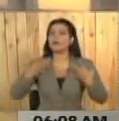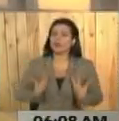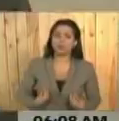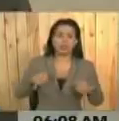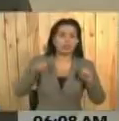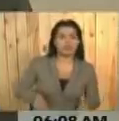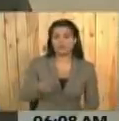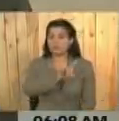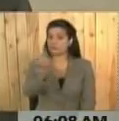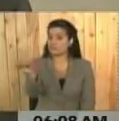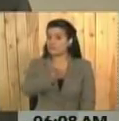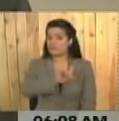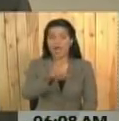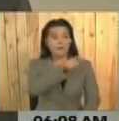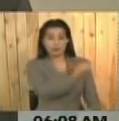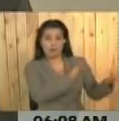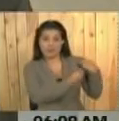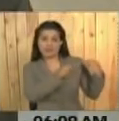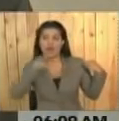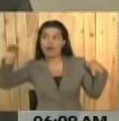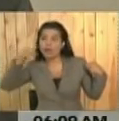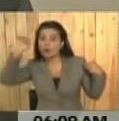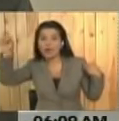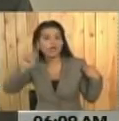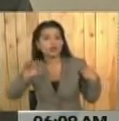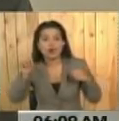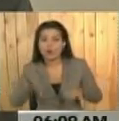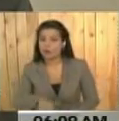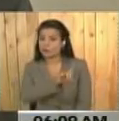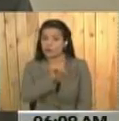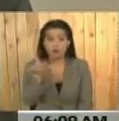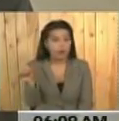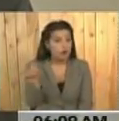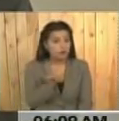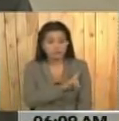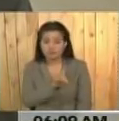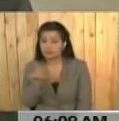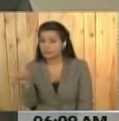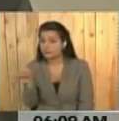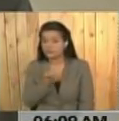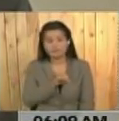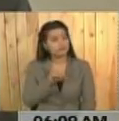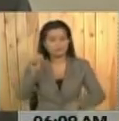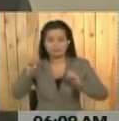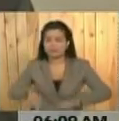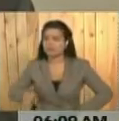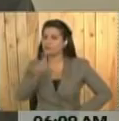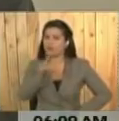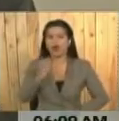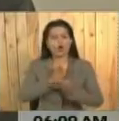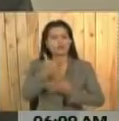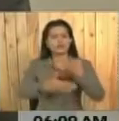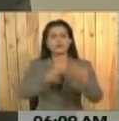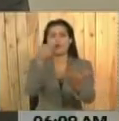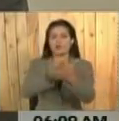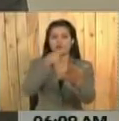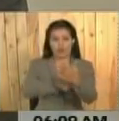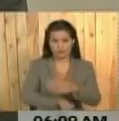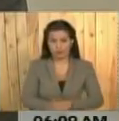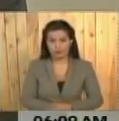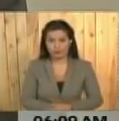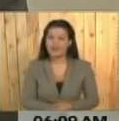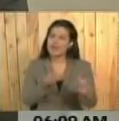dile Nicolás que no se rinda Este no nos rindamos bajo ninguna circunstancia tenemos que seguir luchando pero pero hubo dos